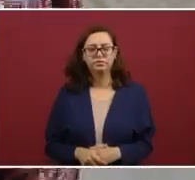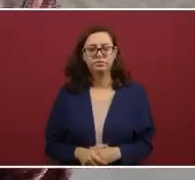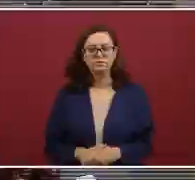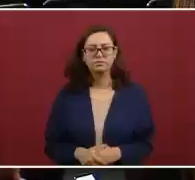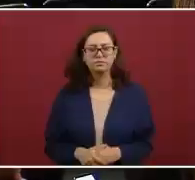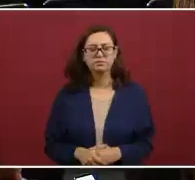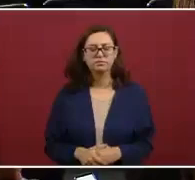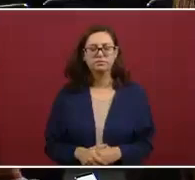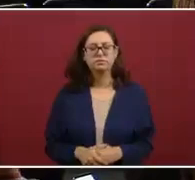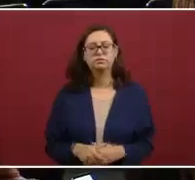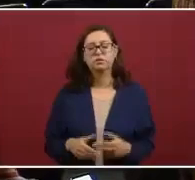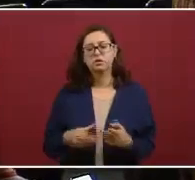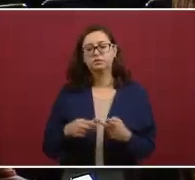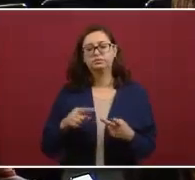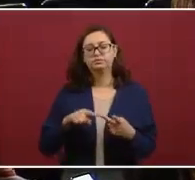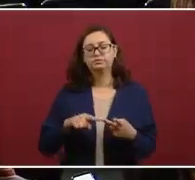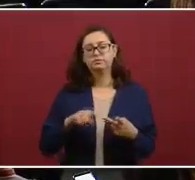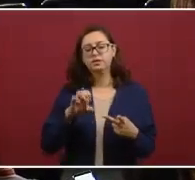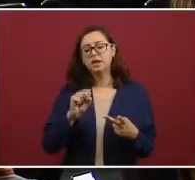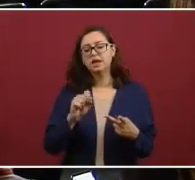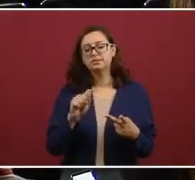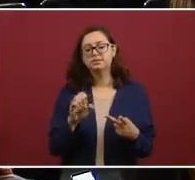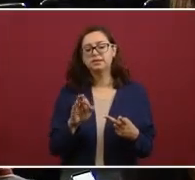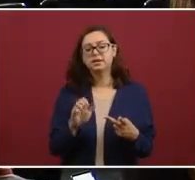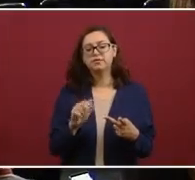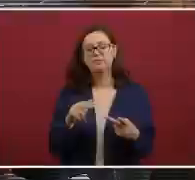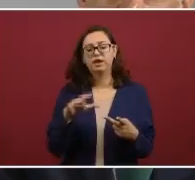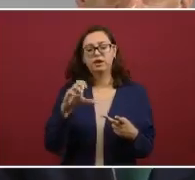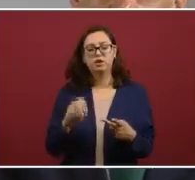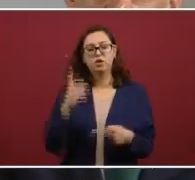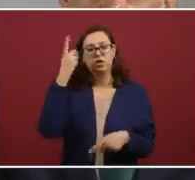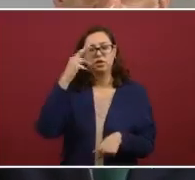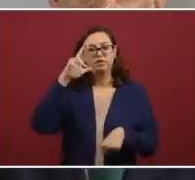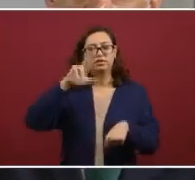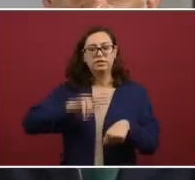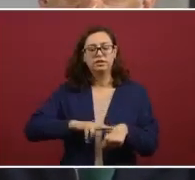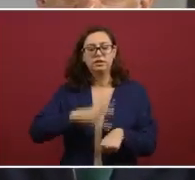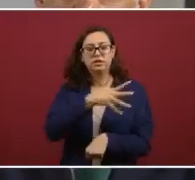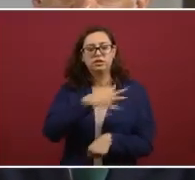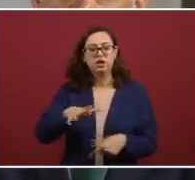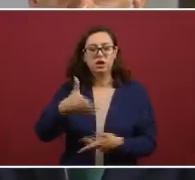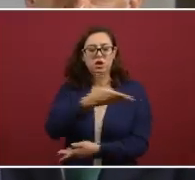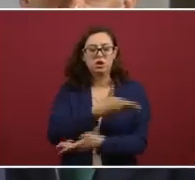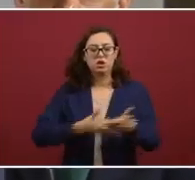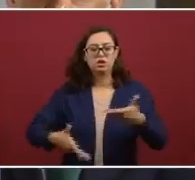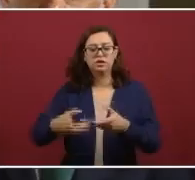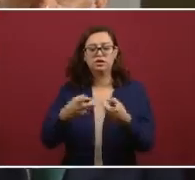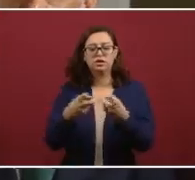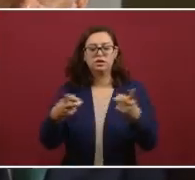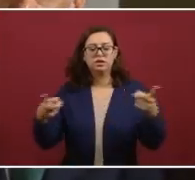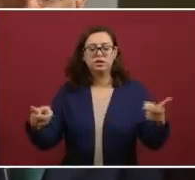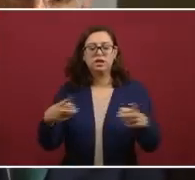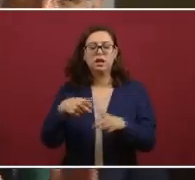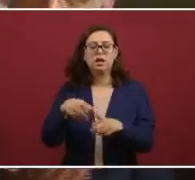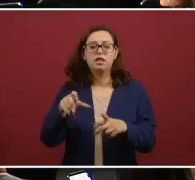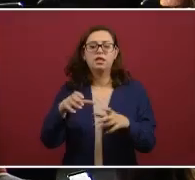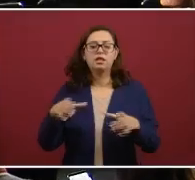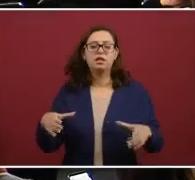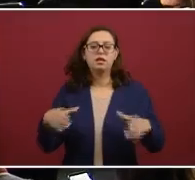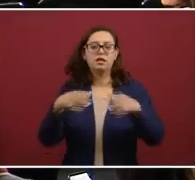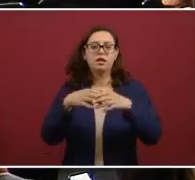El señor Stefano Manservisi, director general de Cooperación Internacional y Desarrollo de la Comisión Europea.